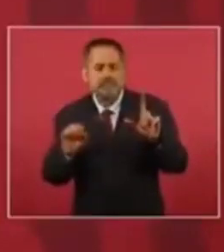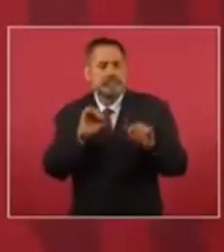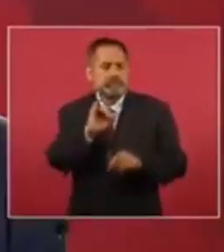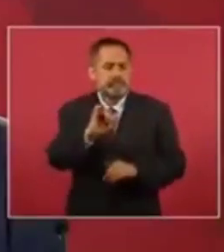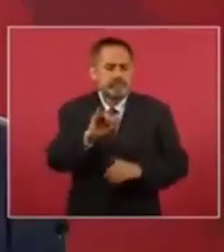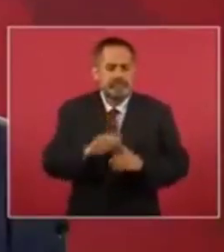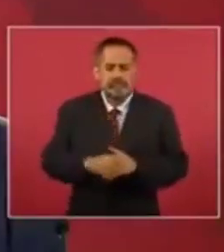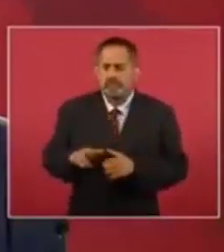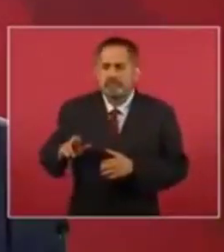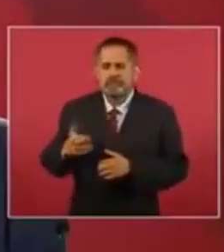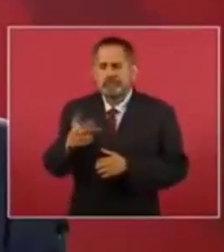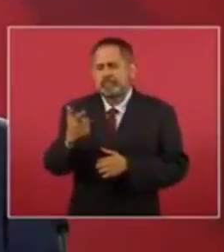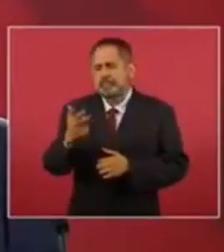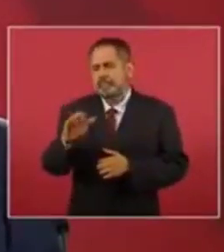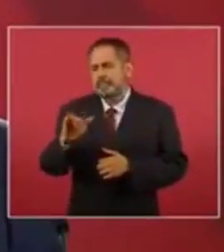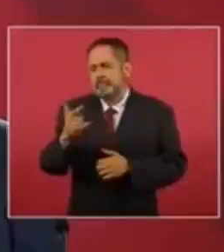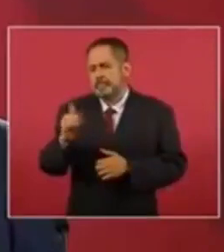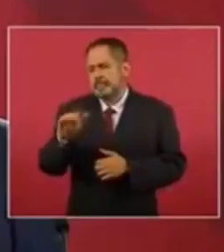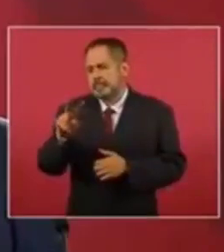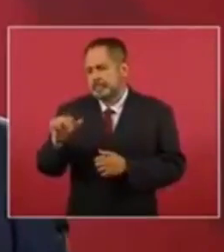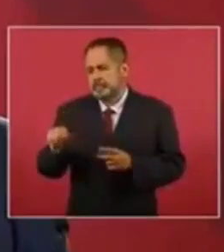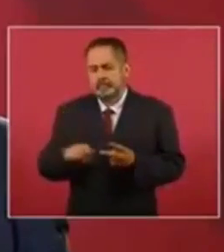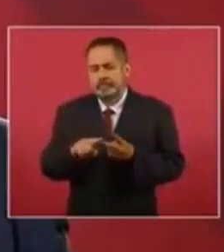Ahí está el Grijalva, ahí está el Usumacinta,